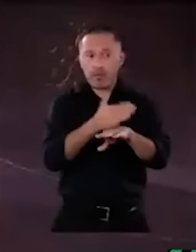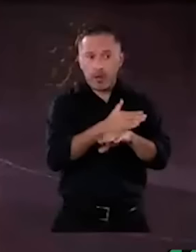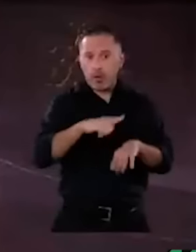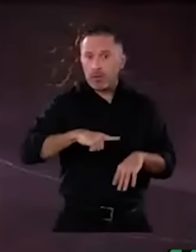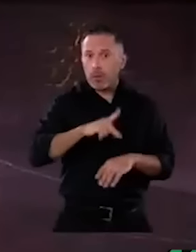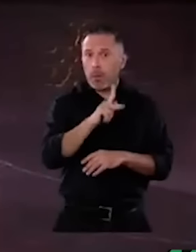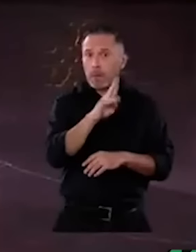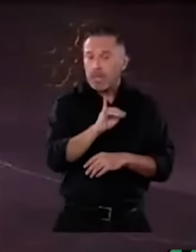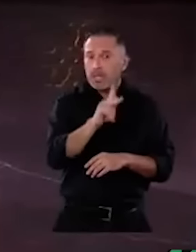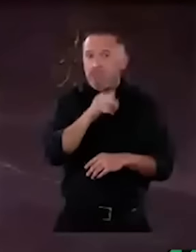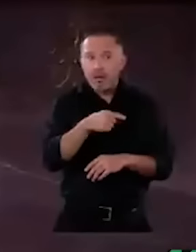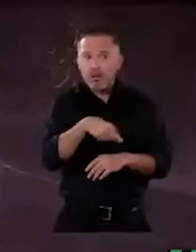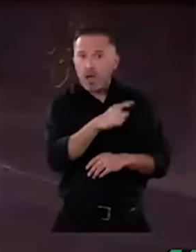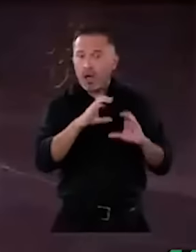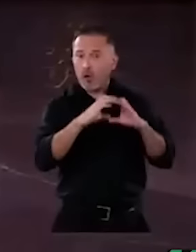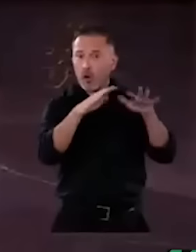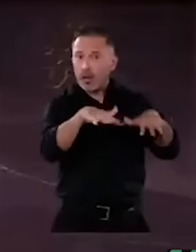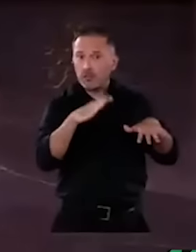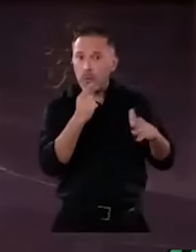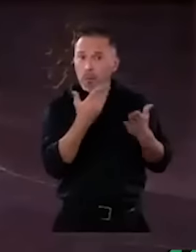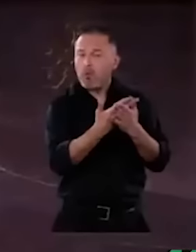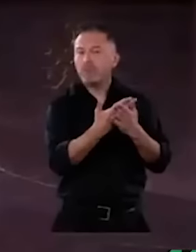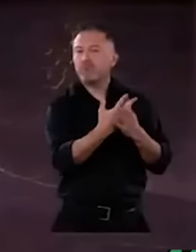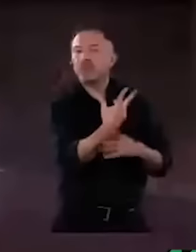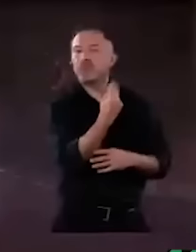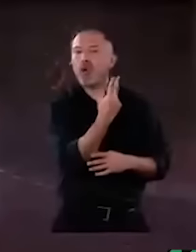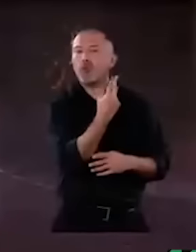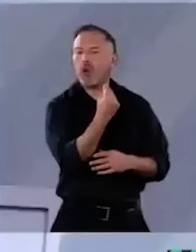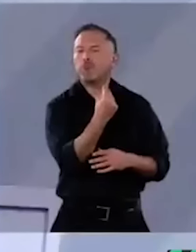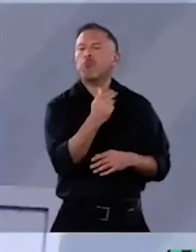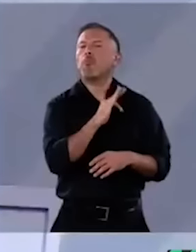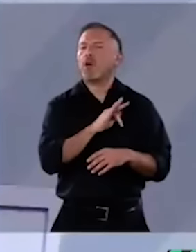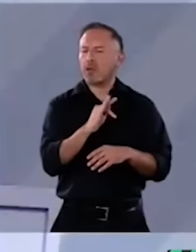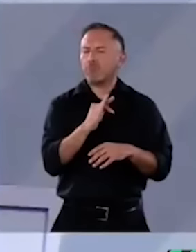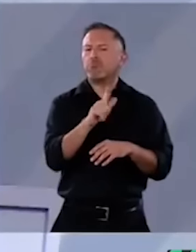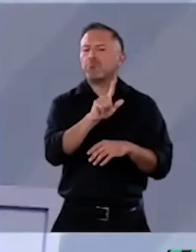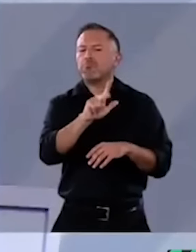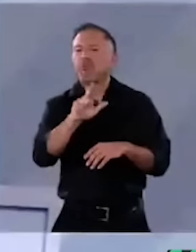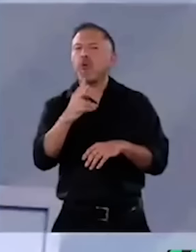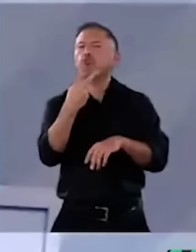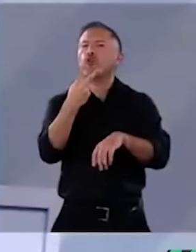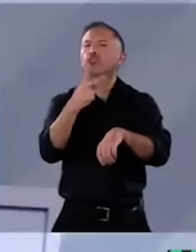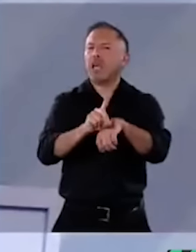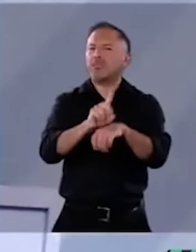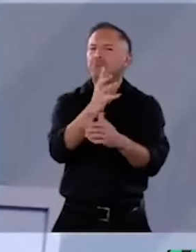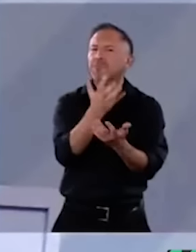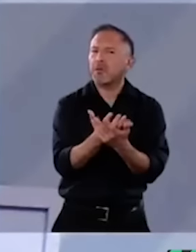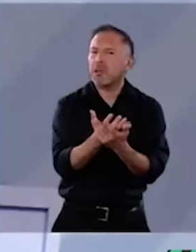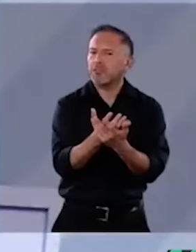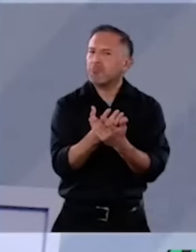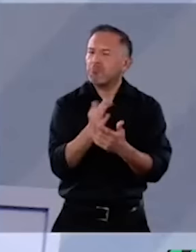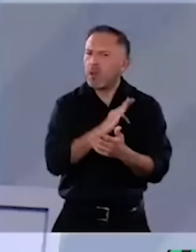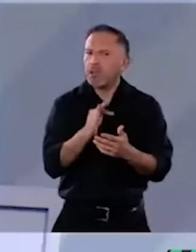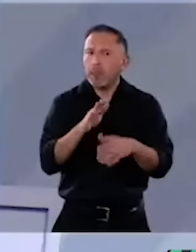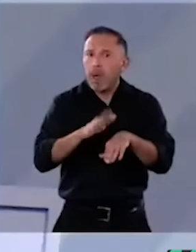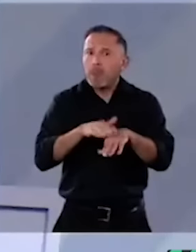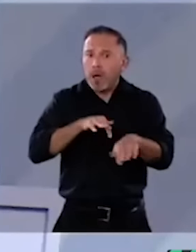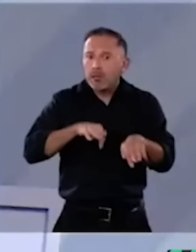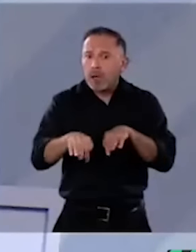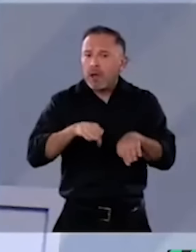de la Unión, con 2 días de descanso a la semana. Porque más horas de trabajo no es más productividad. Y porque en este país